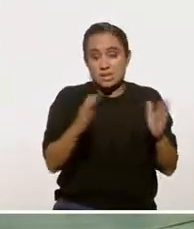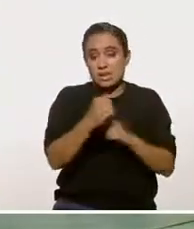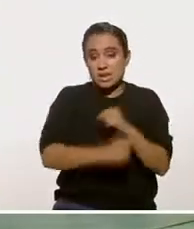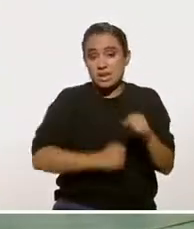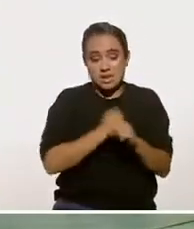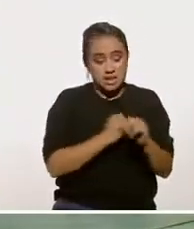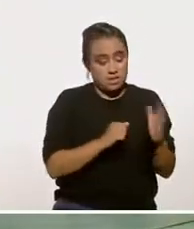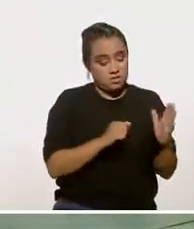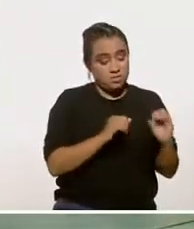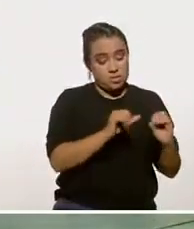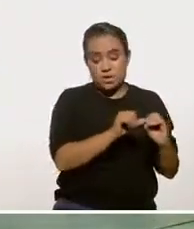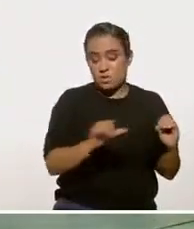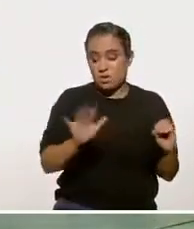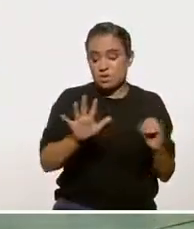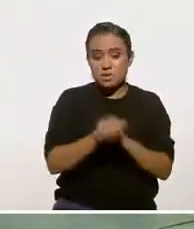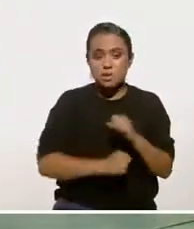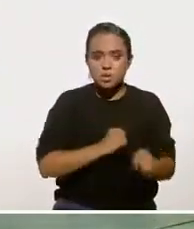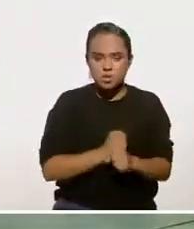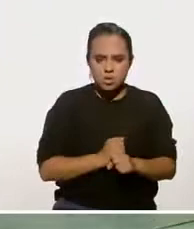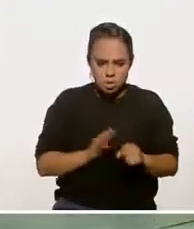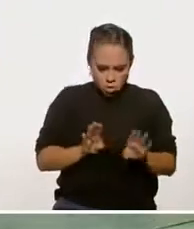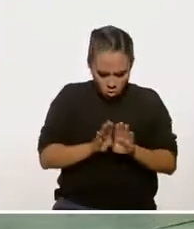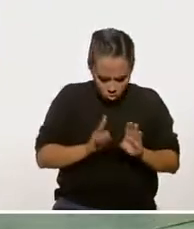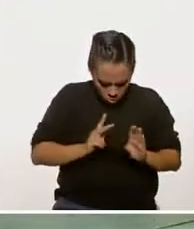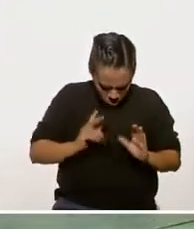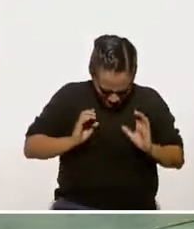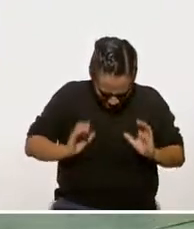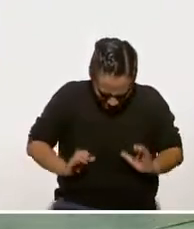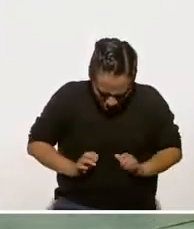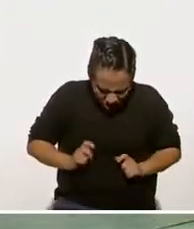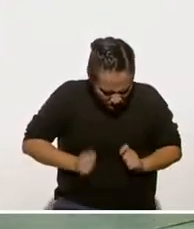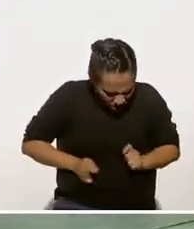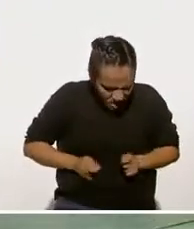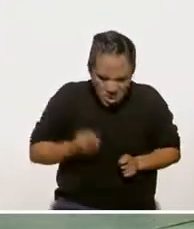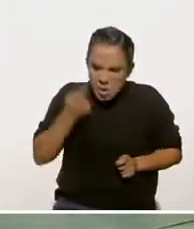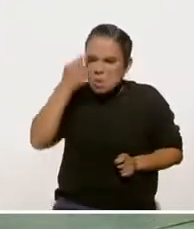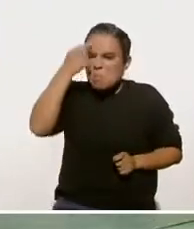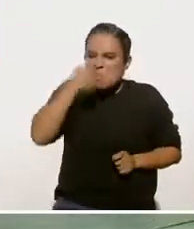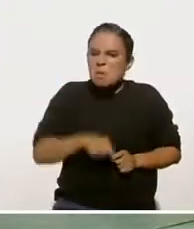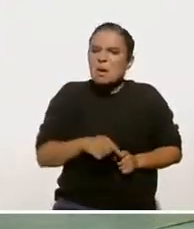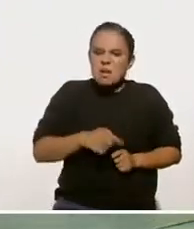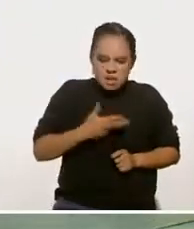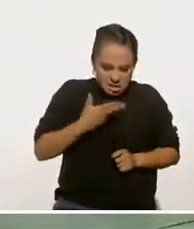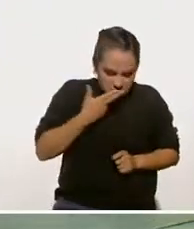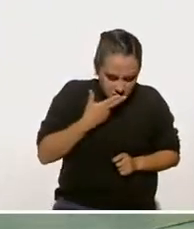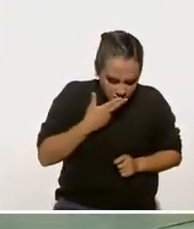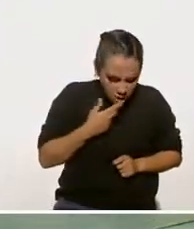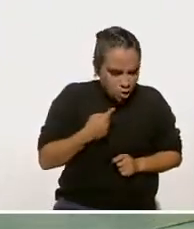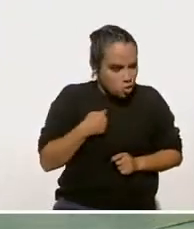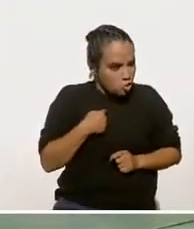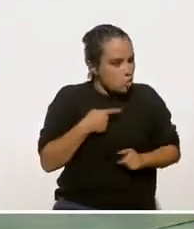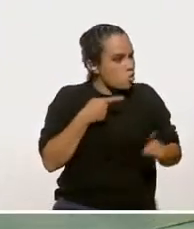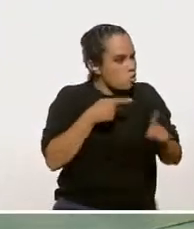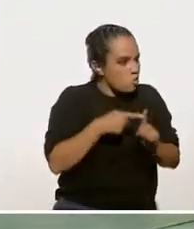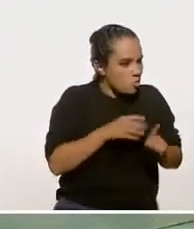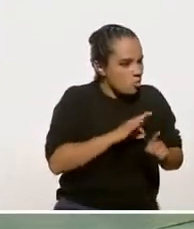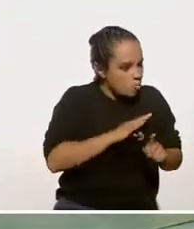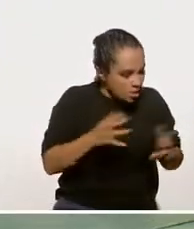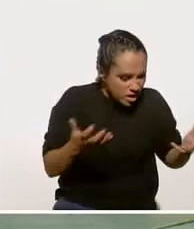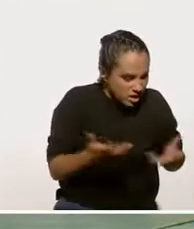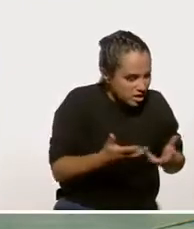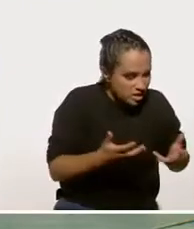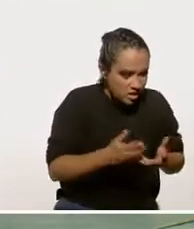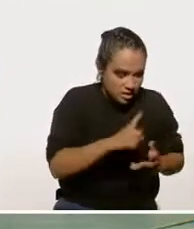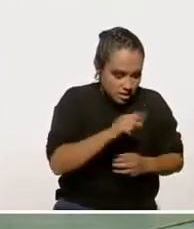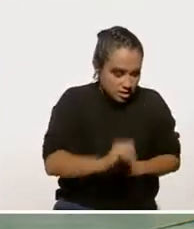Están descubriendo cómo funciona su cuerpo, para qué funciona, qué logros pueden obtener